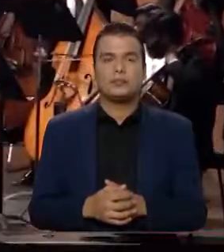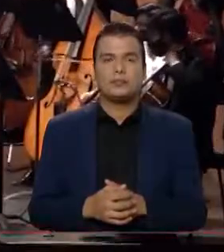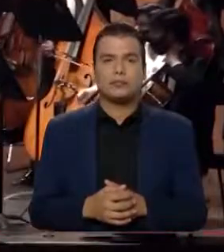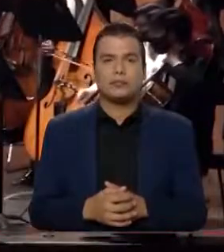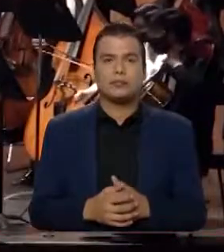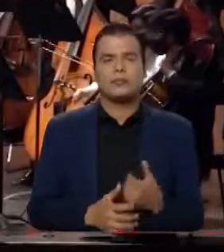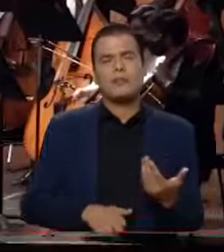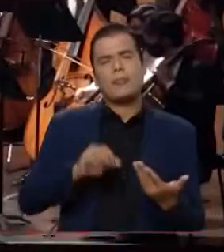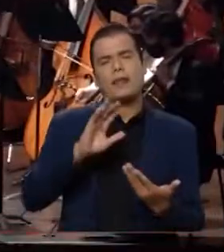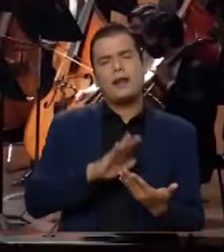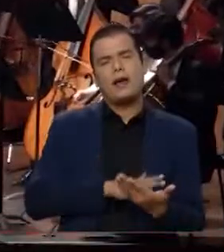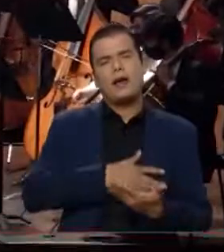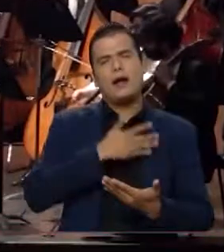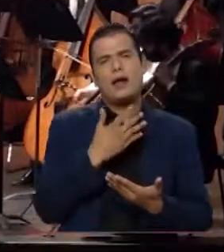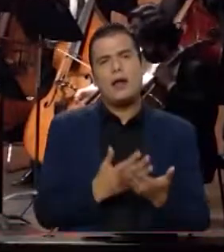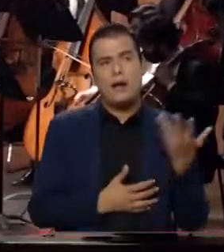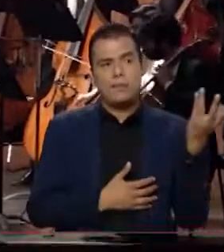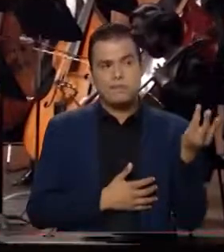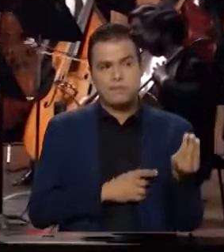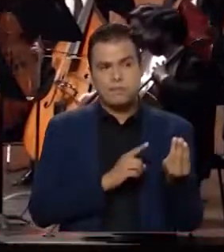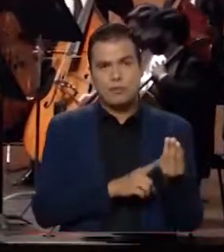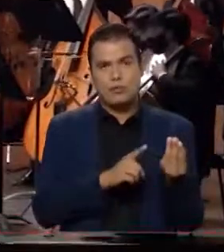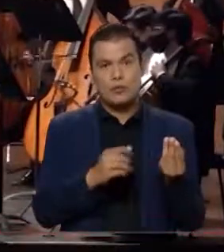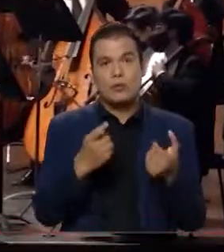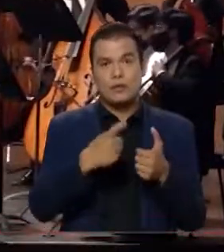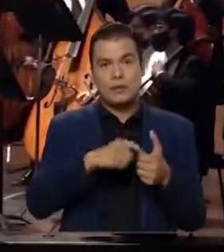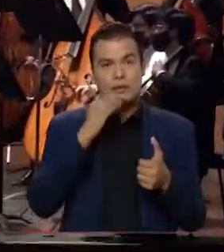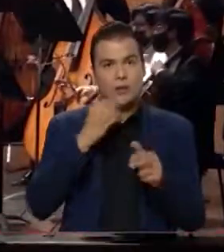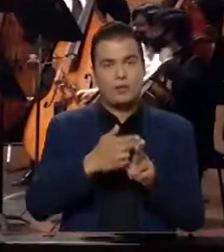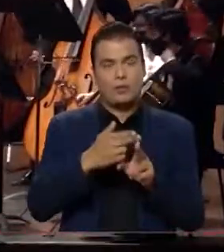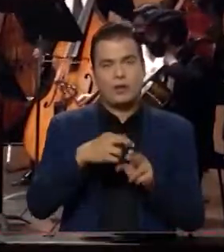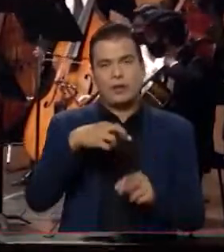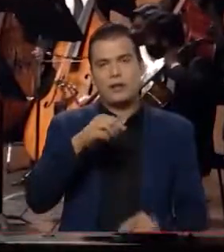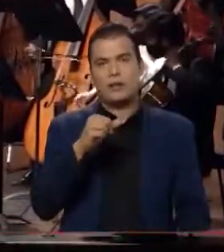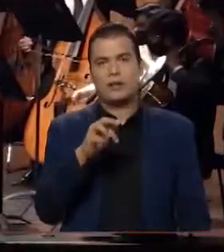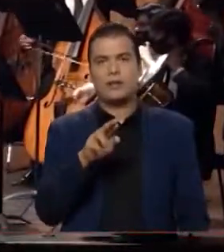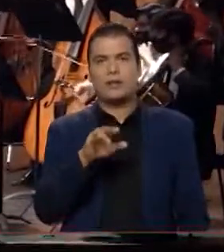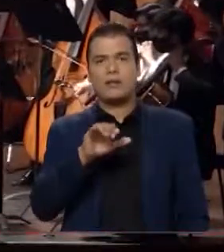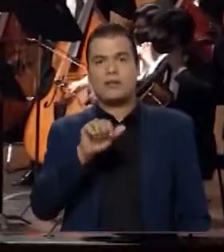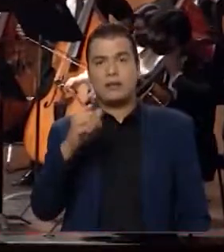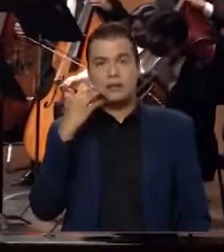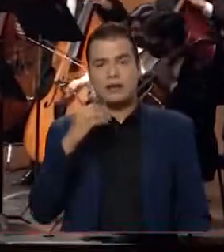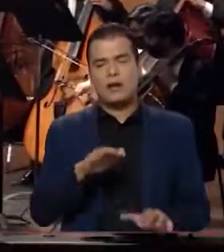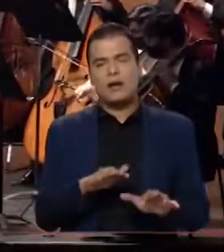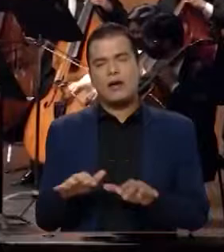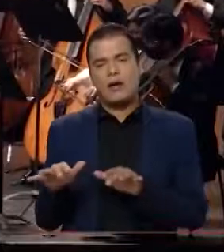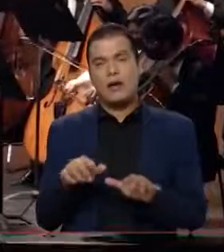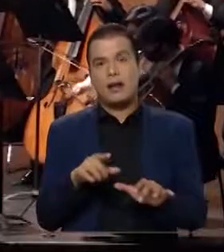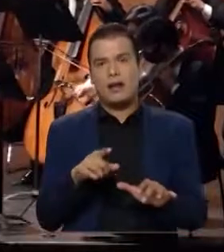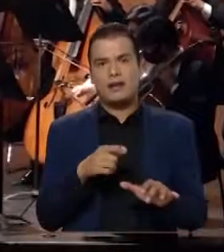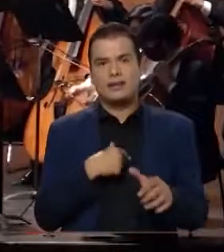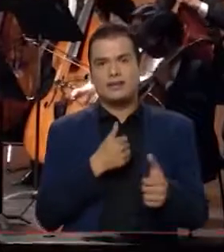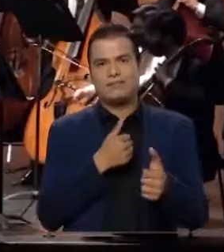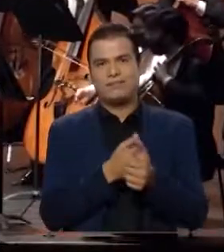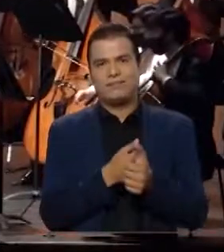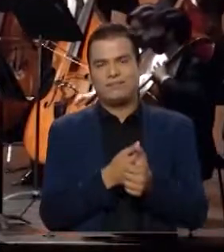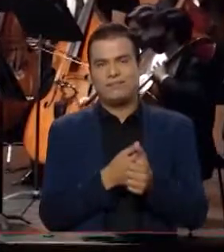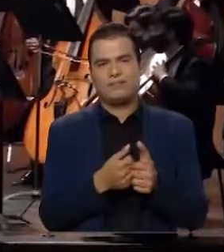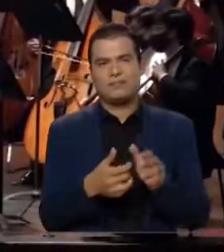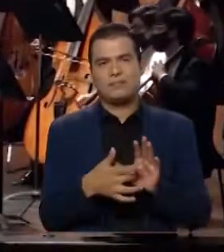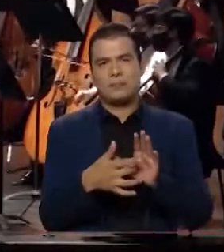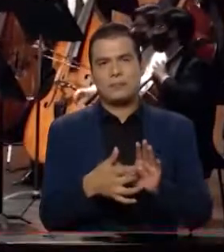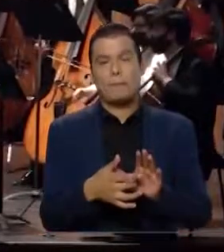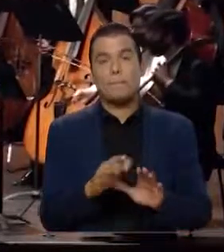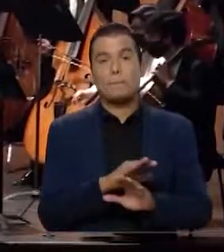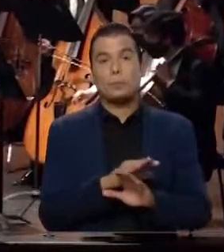El concierto contará con la participación de la pianista Patricia Pérez, quien acompañará con sus notas la puesta en escena. Fue un éxito total